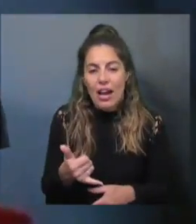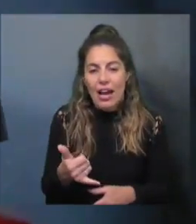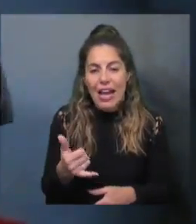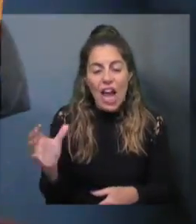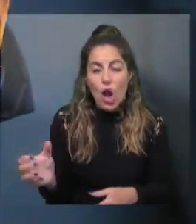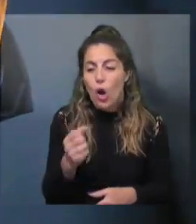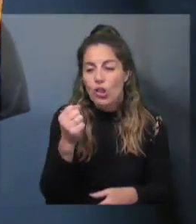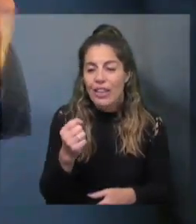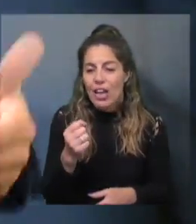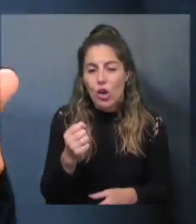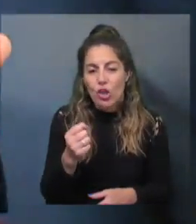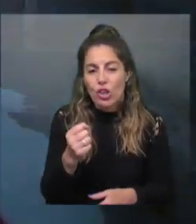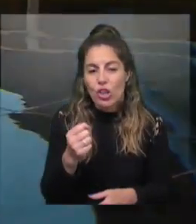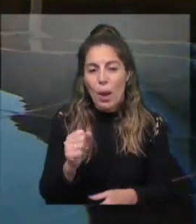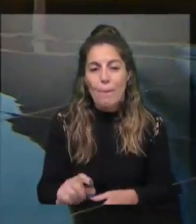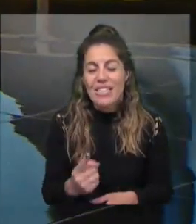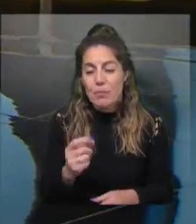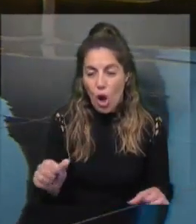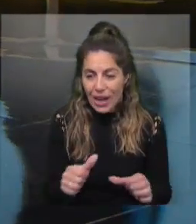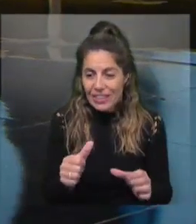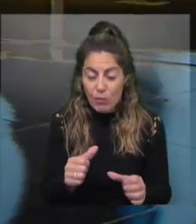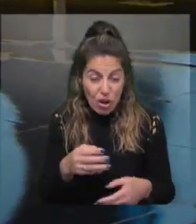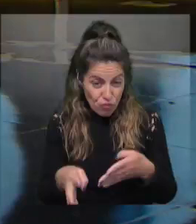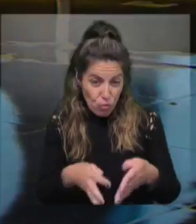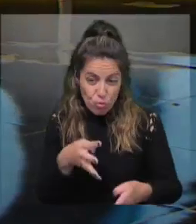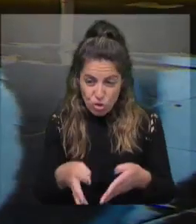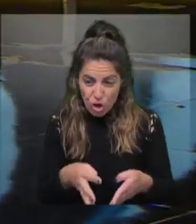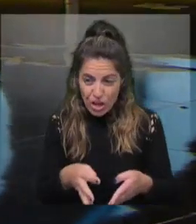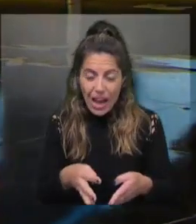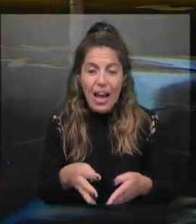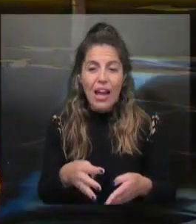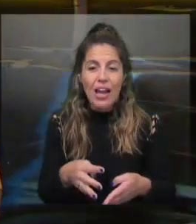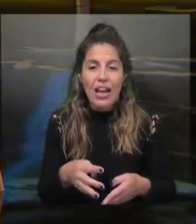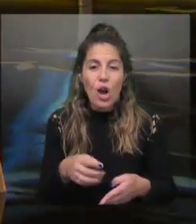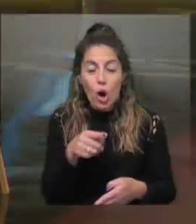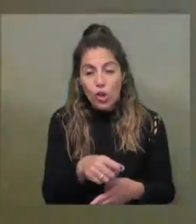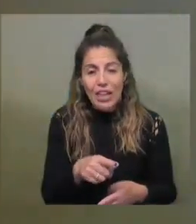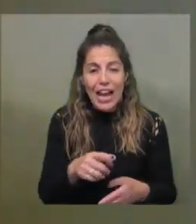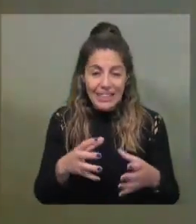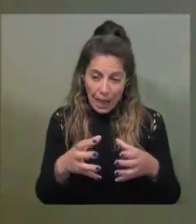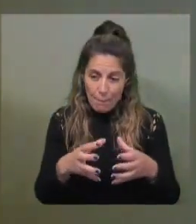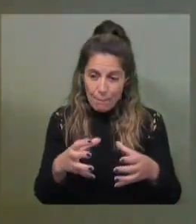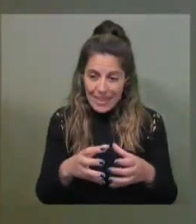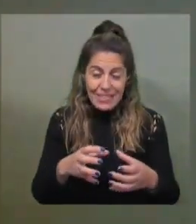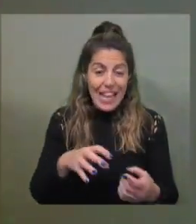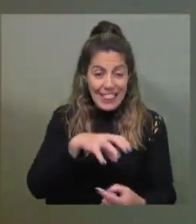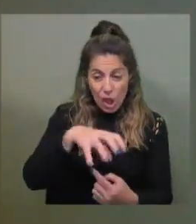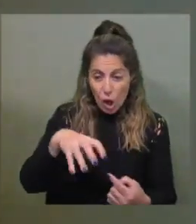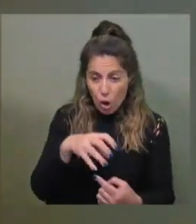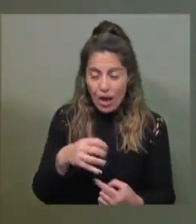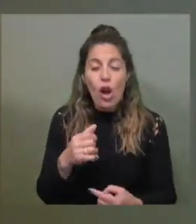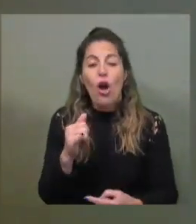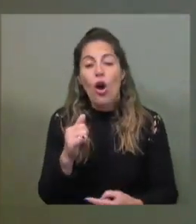encontraron la que tiene este principio activo que funciona, que es fungicida por lo menos contra esta especie que mencionaba recién. ¿Cómo